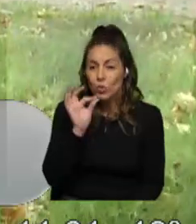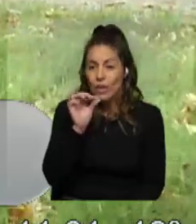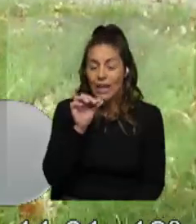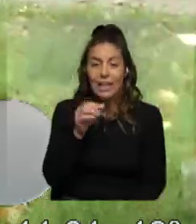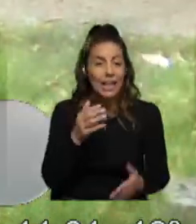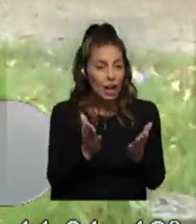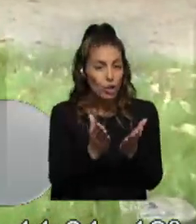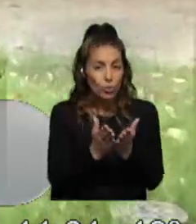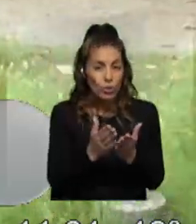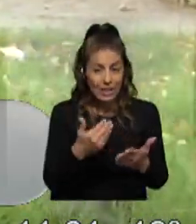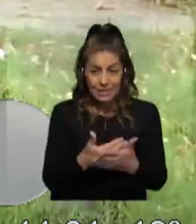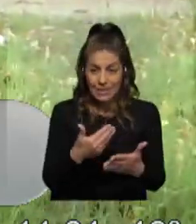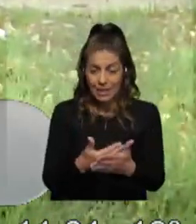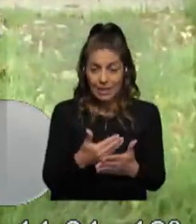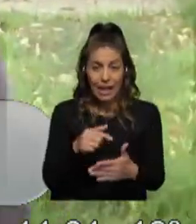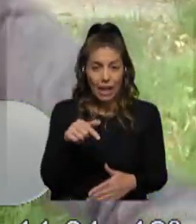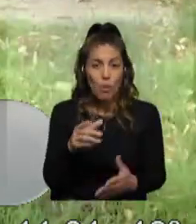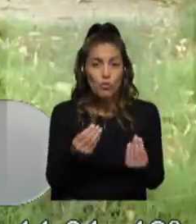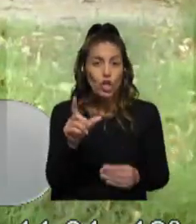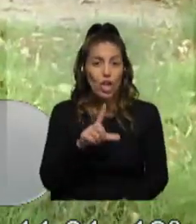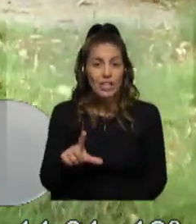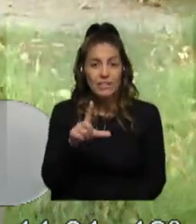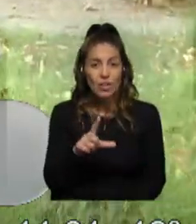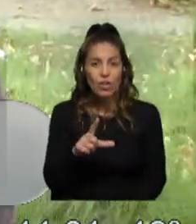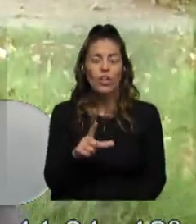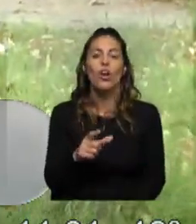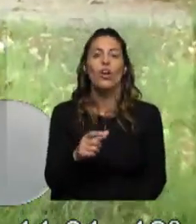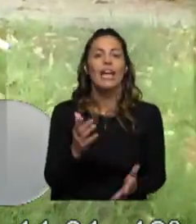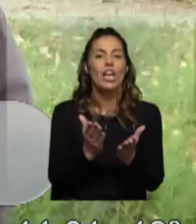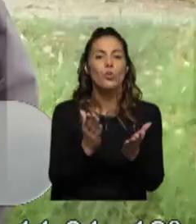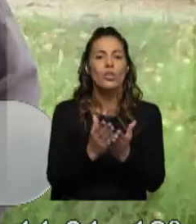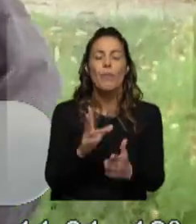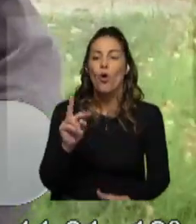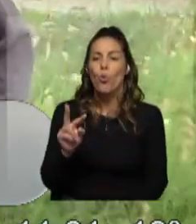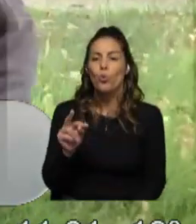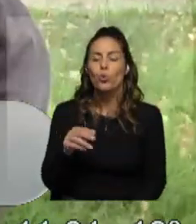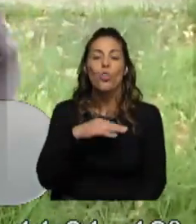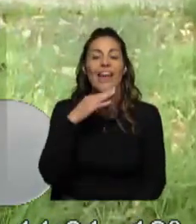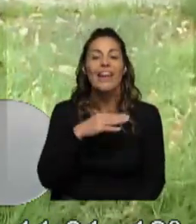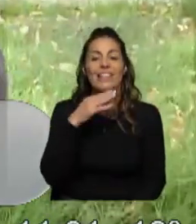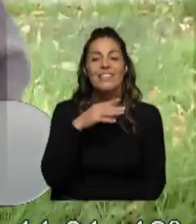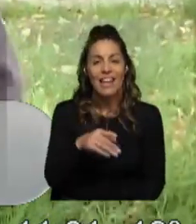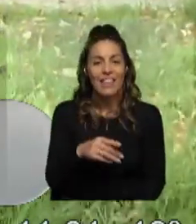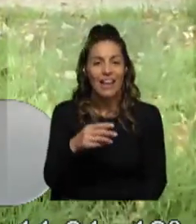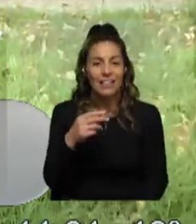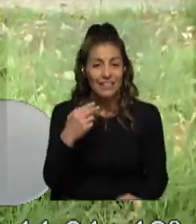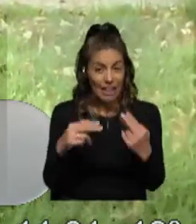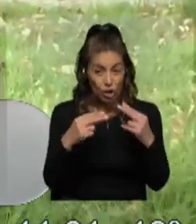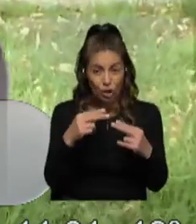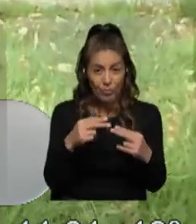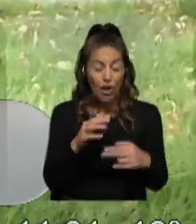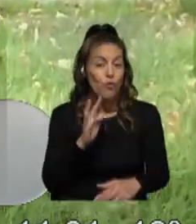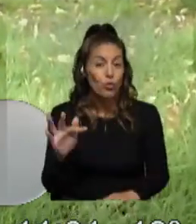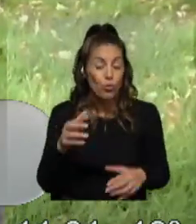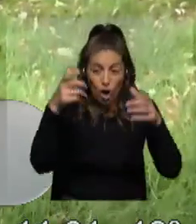barrio Flor Infante. Me decía que acá hay muchos liceos, muchos colegios. No, estudiamos en la UTU de Gastronomía, de Agraciada. ¿Un futuro chef usted entonces? Es la